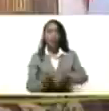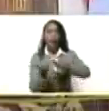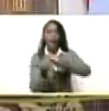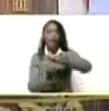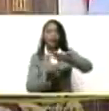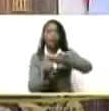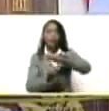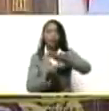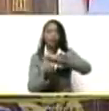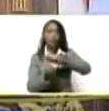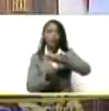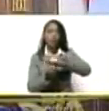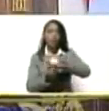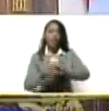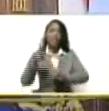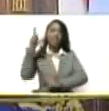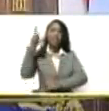país